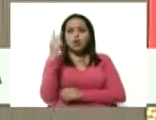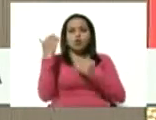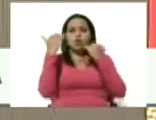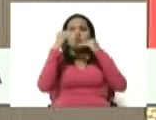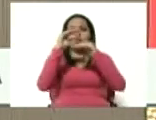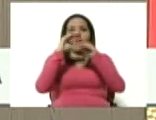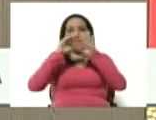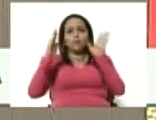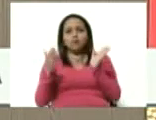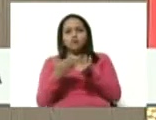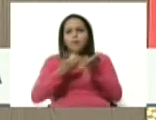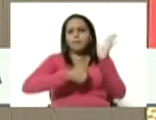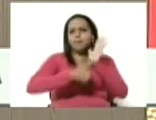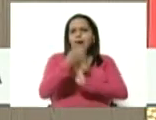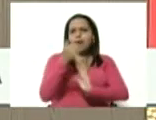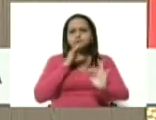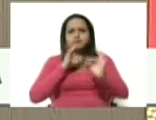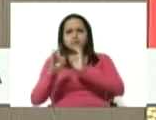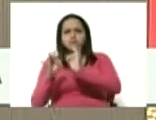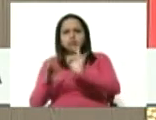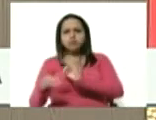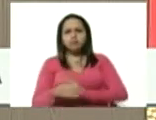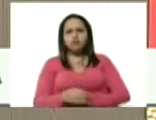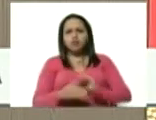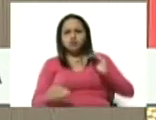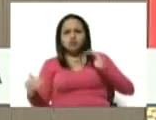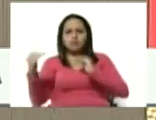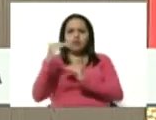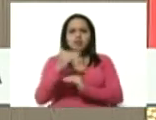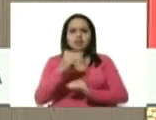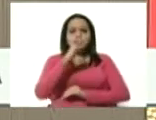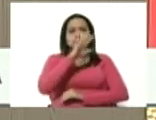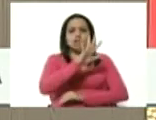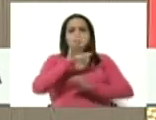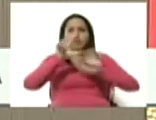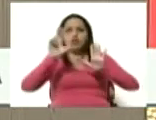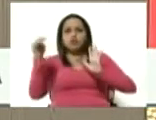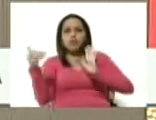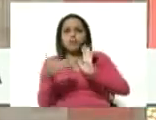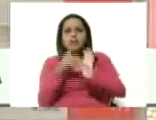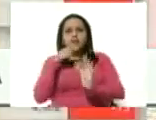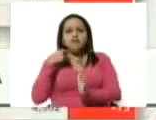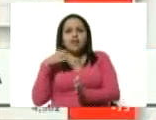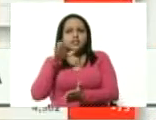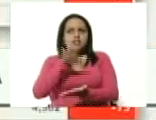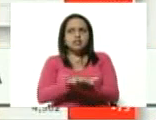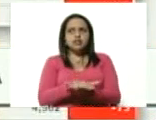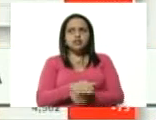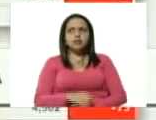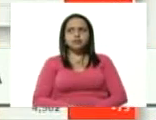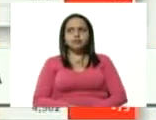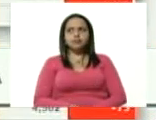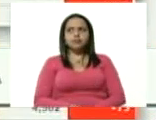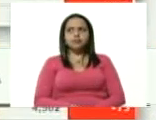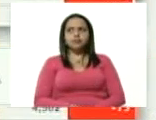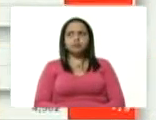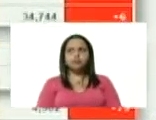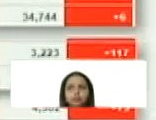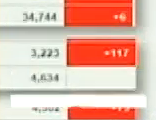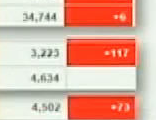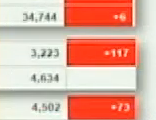nivel mundial. Ya superaron los 58.000 fallecidos y tiene de casos